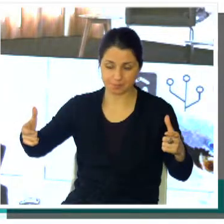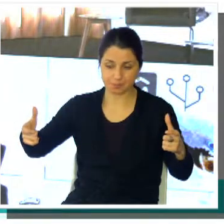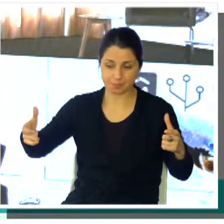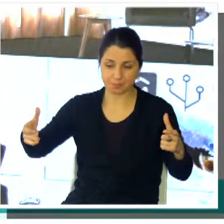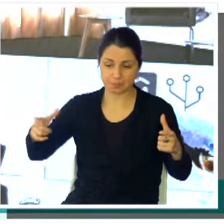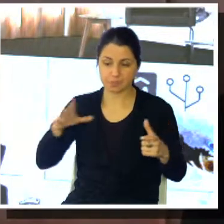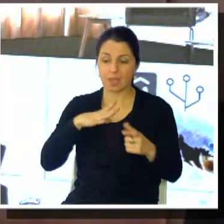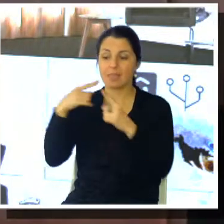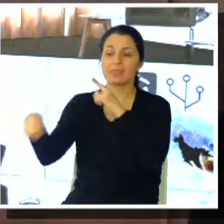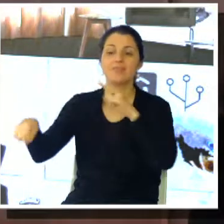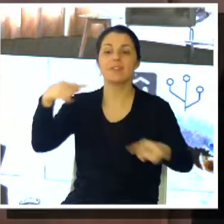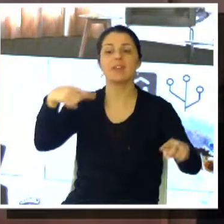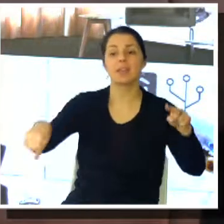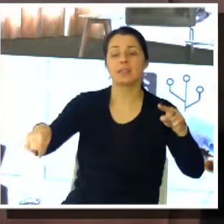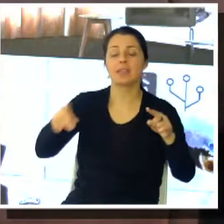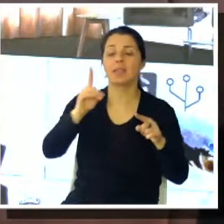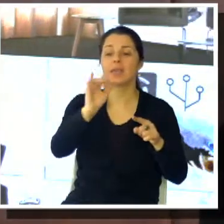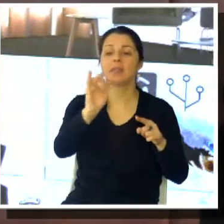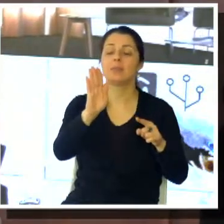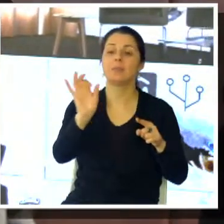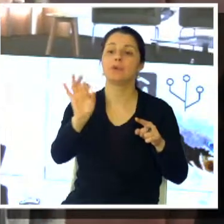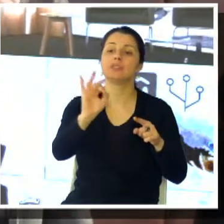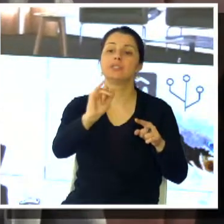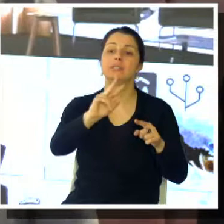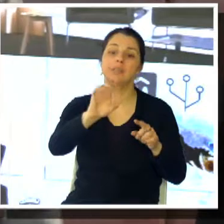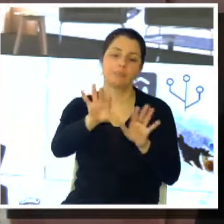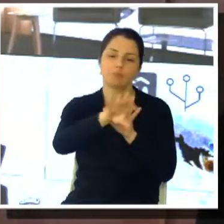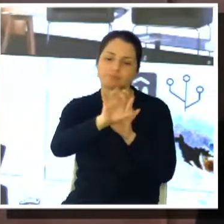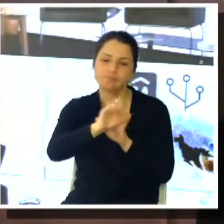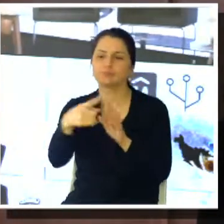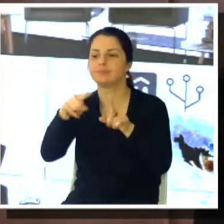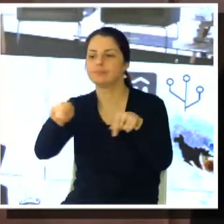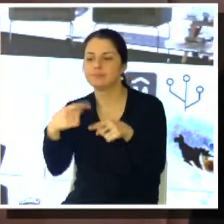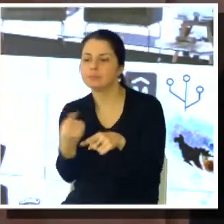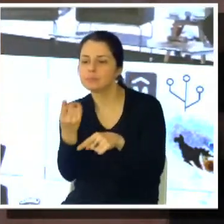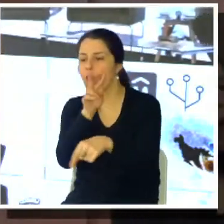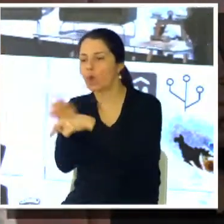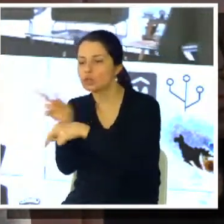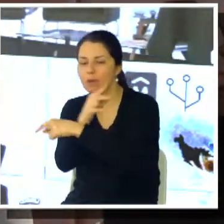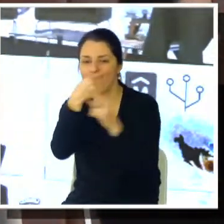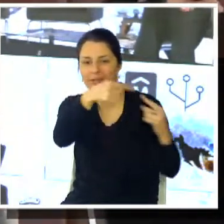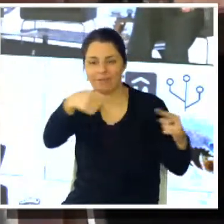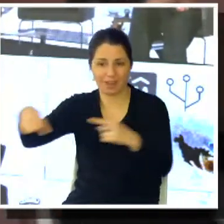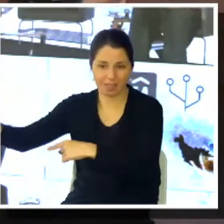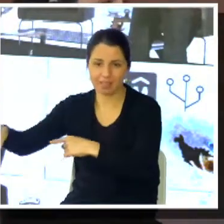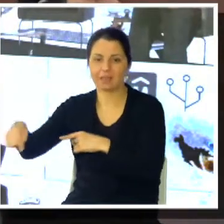Hay distintos tipos de dispositivos, sensores, medidores, actuadores, controladores, lo que sea.